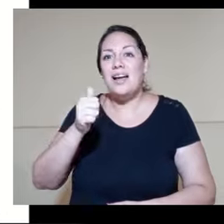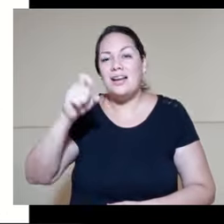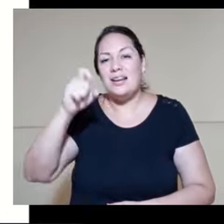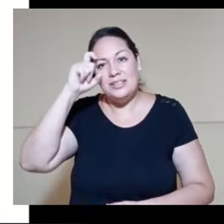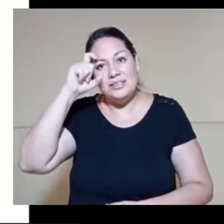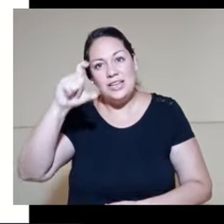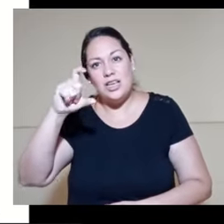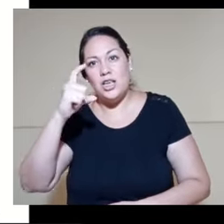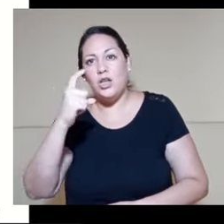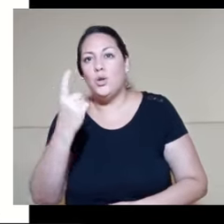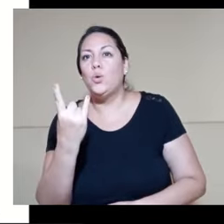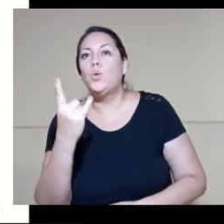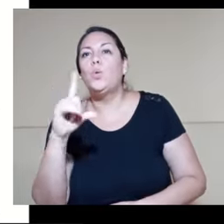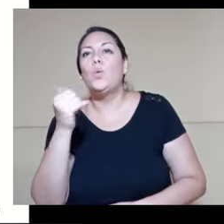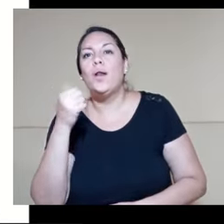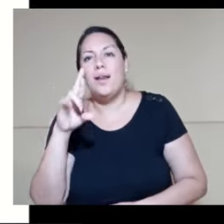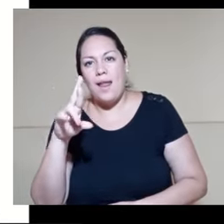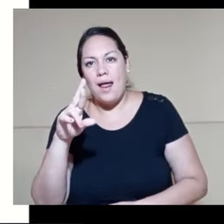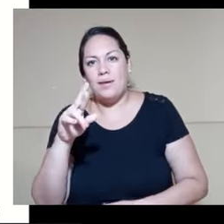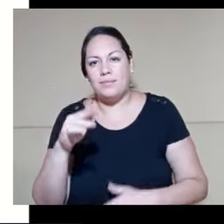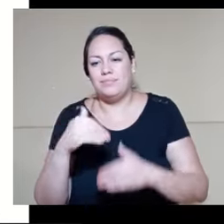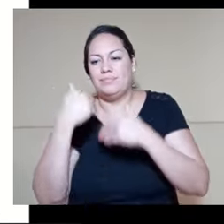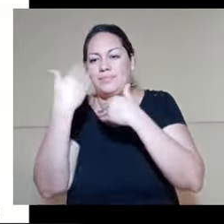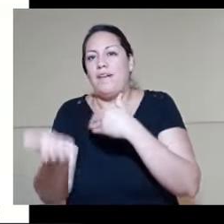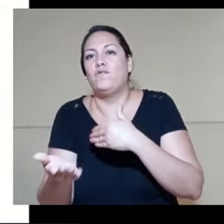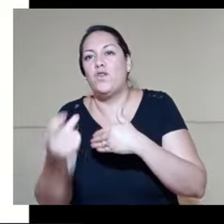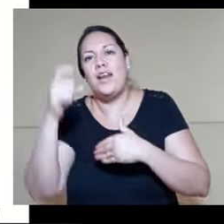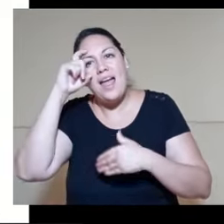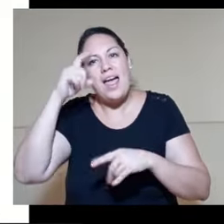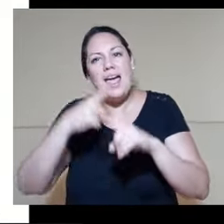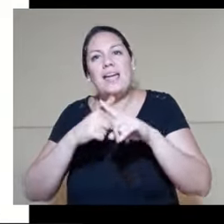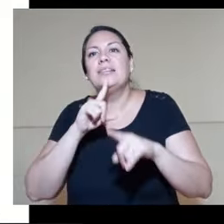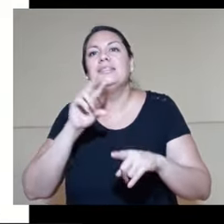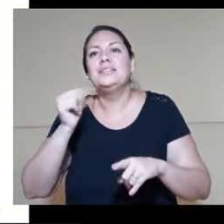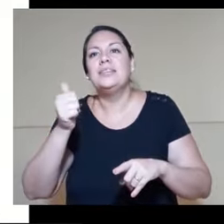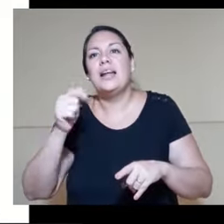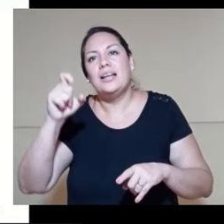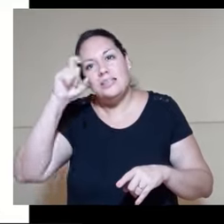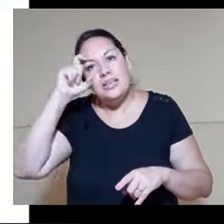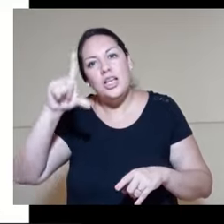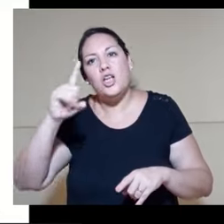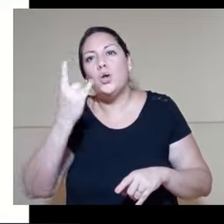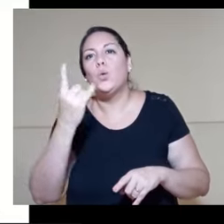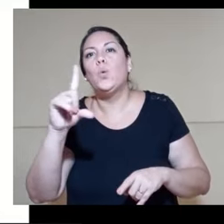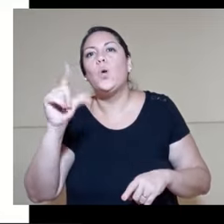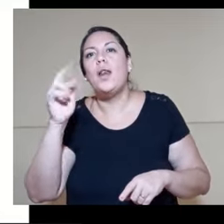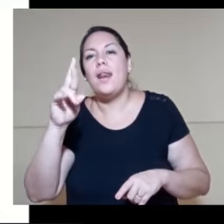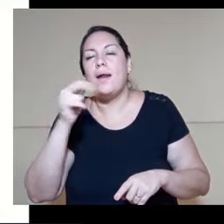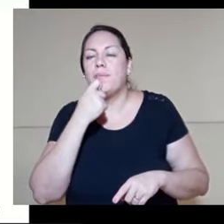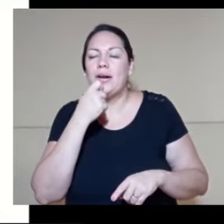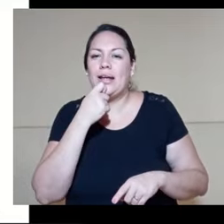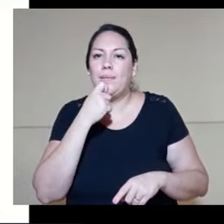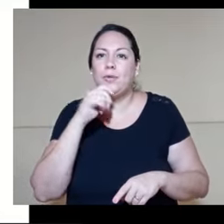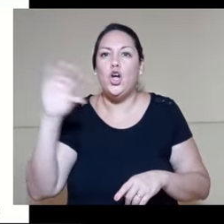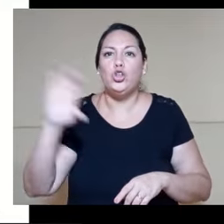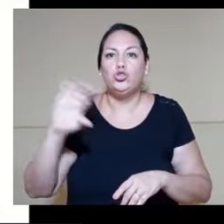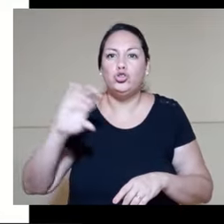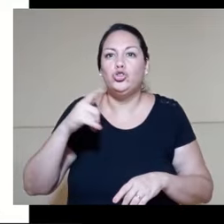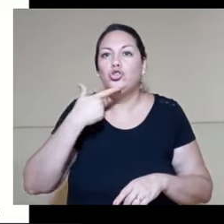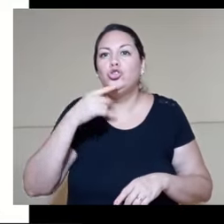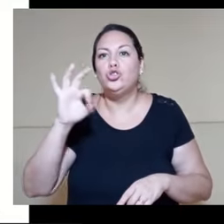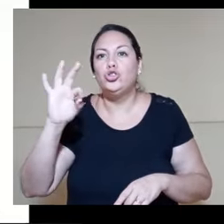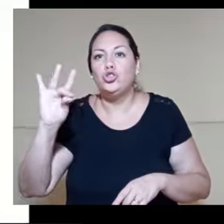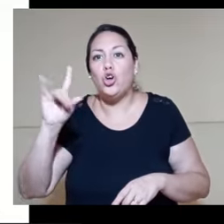pasa? Los iones no pueden entrar libremente, no pueden pasar de afuera hacia adentro como quieren. El sodio, por ejemplo,